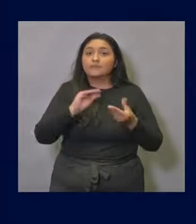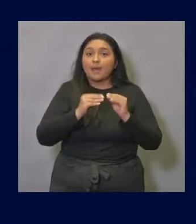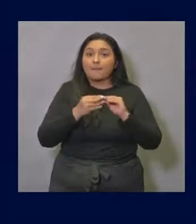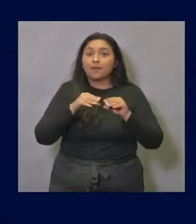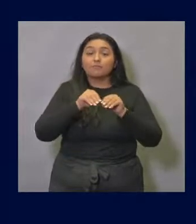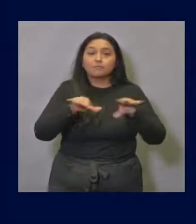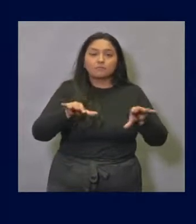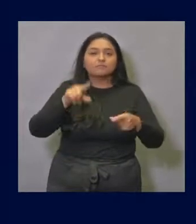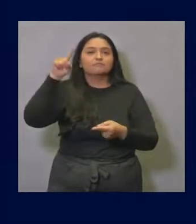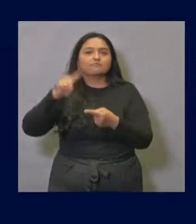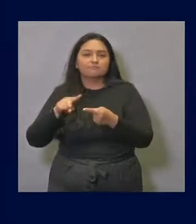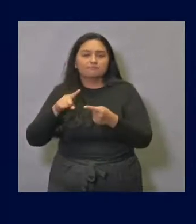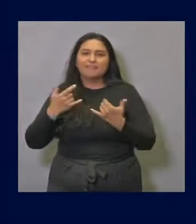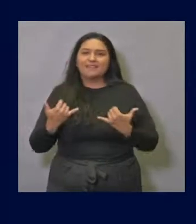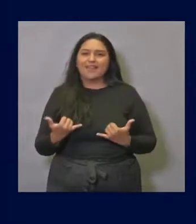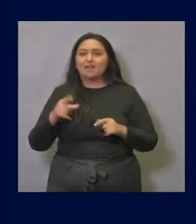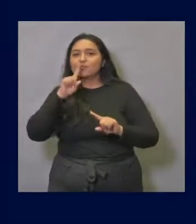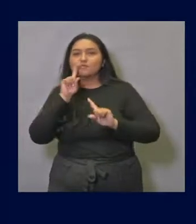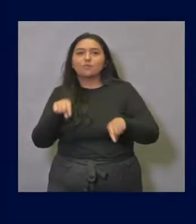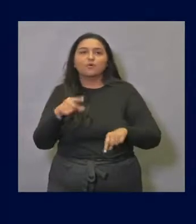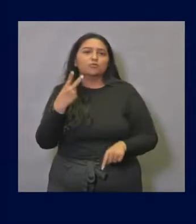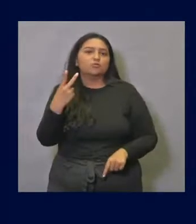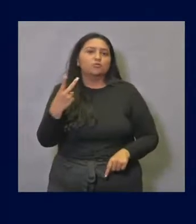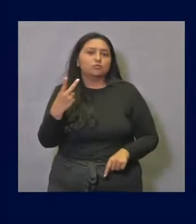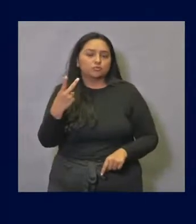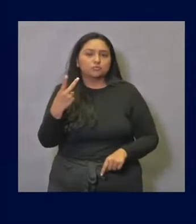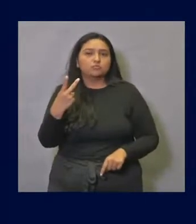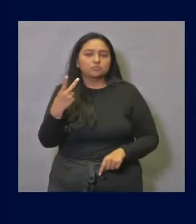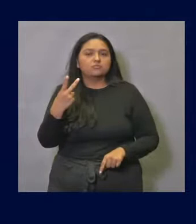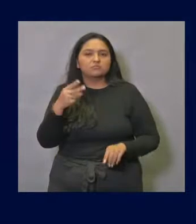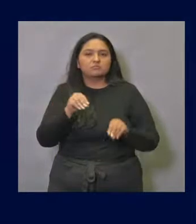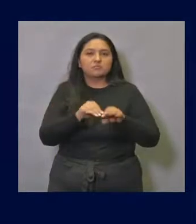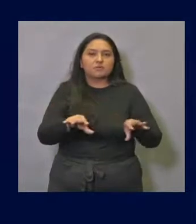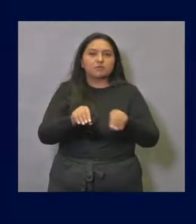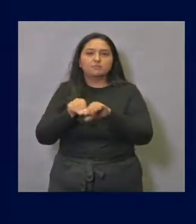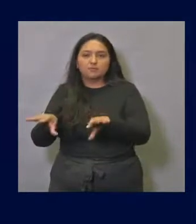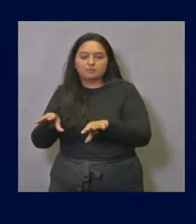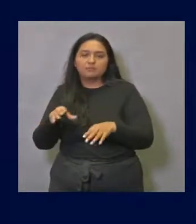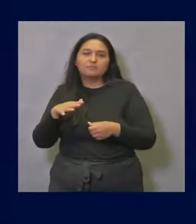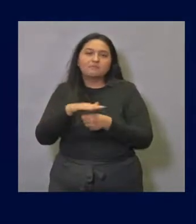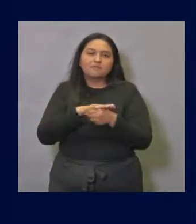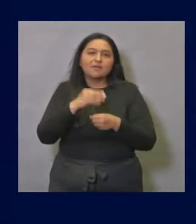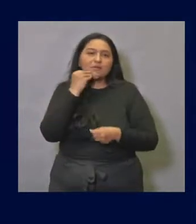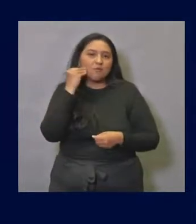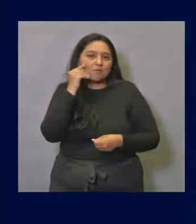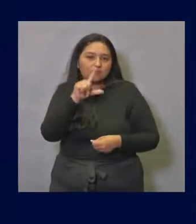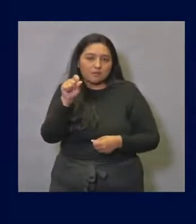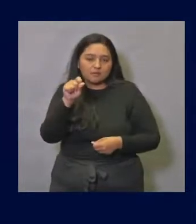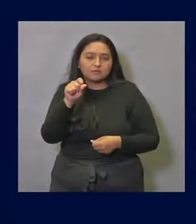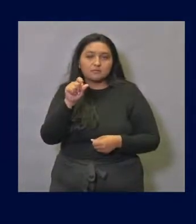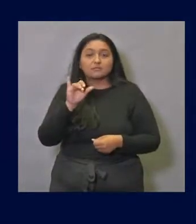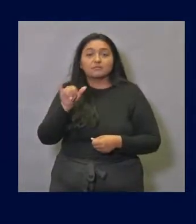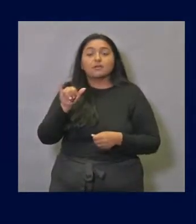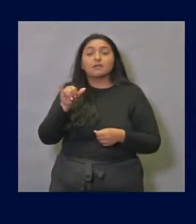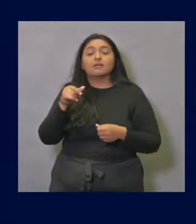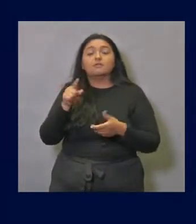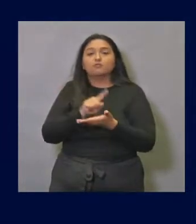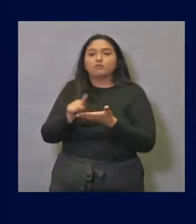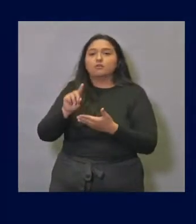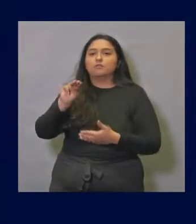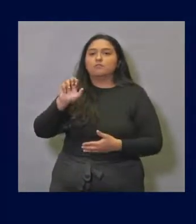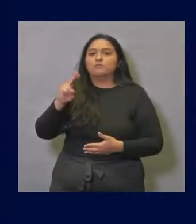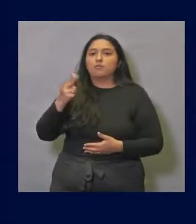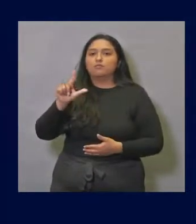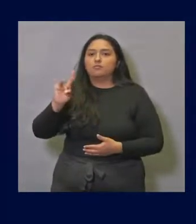se informaron 2 brotes en entornos para personas sin hogar la semana del 28 de marzo. La